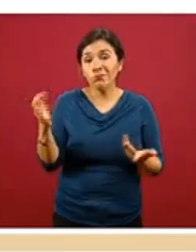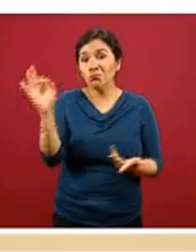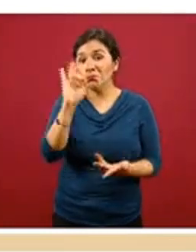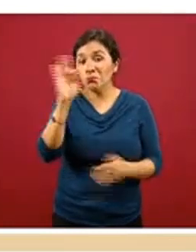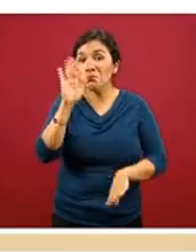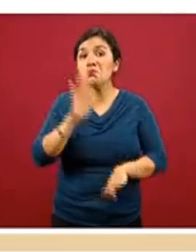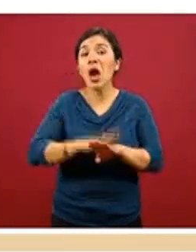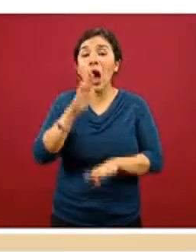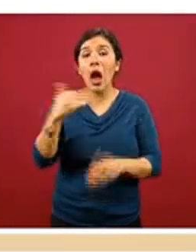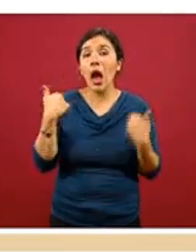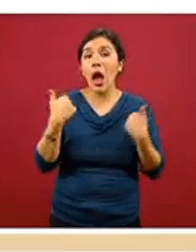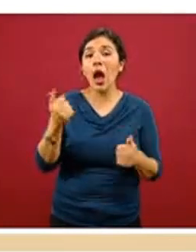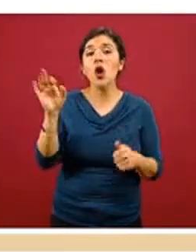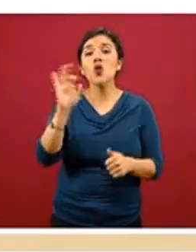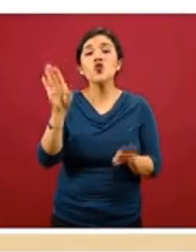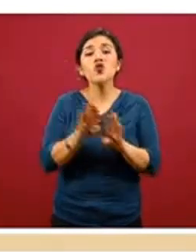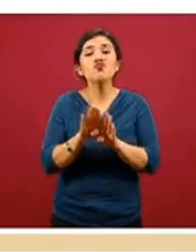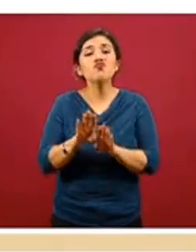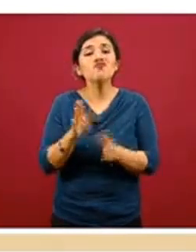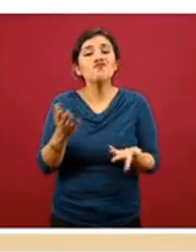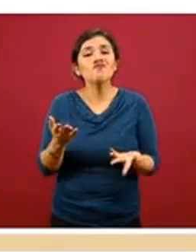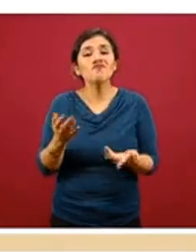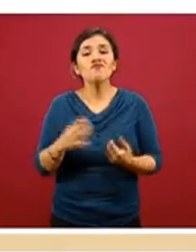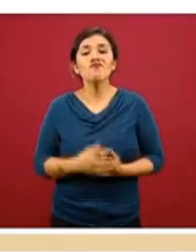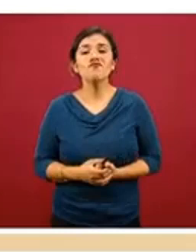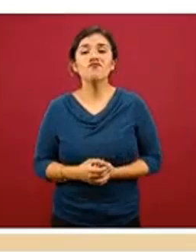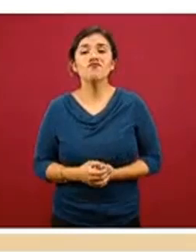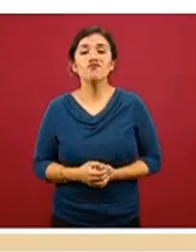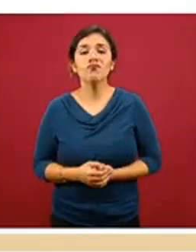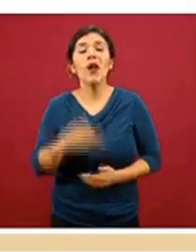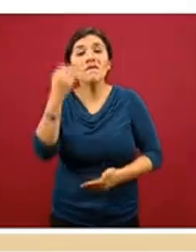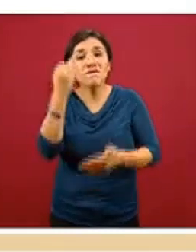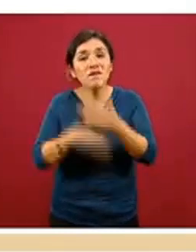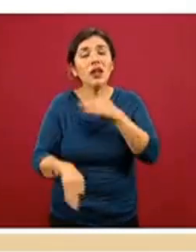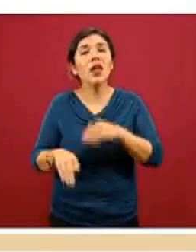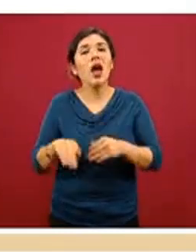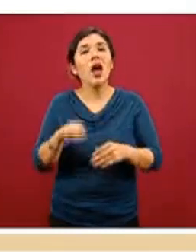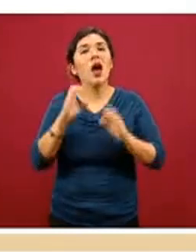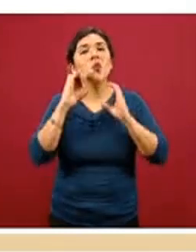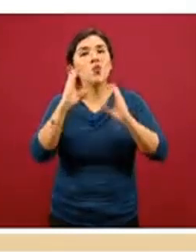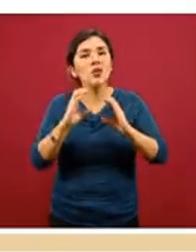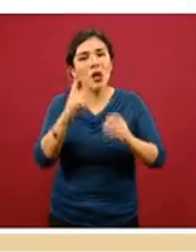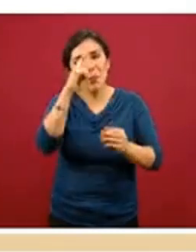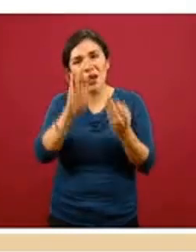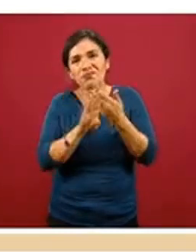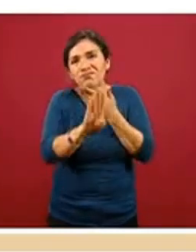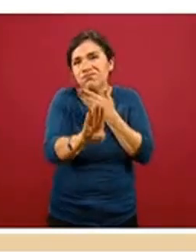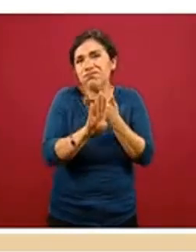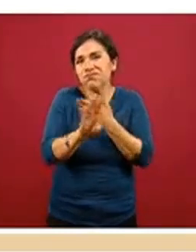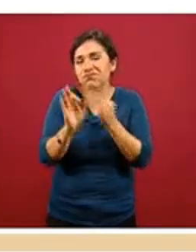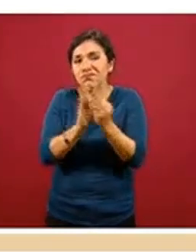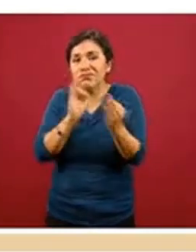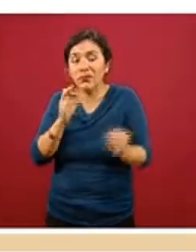lo sumamos a una falta de aplicación de las medidas básicas de prevención,